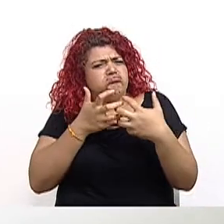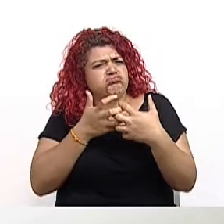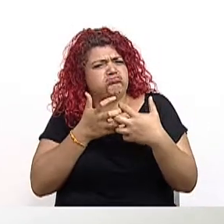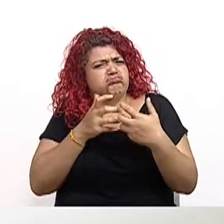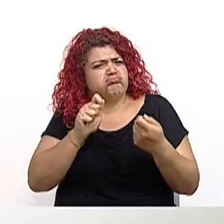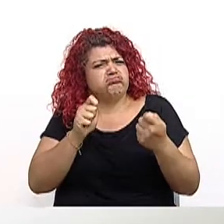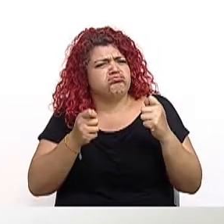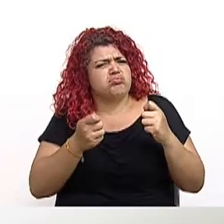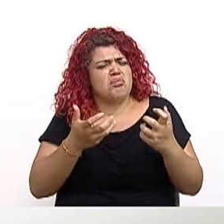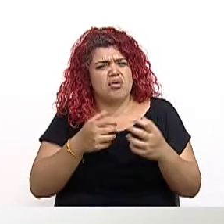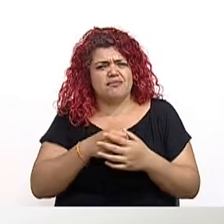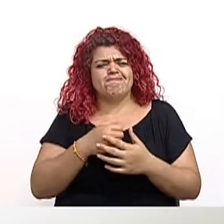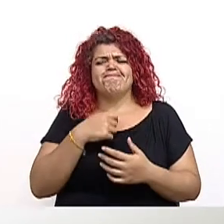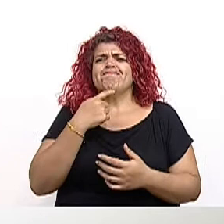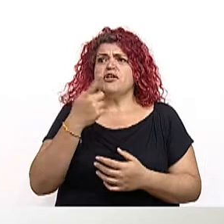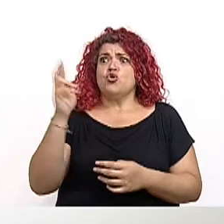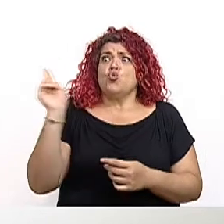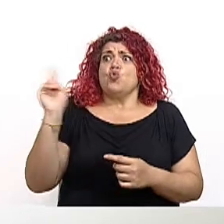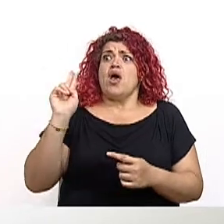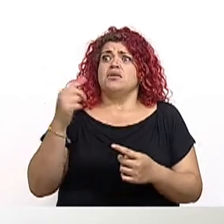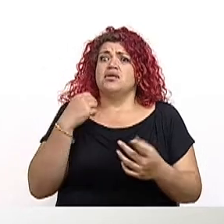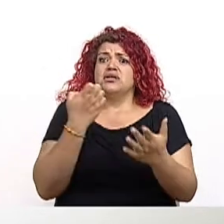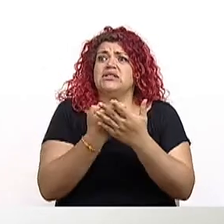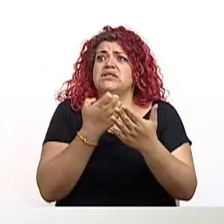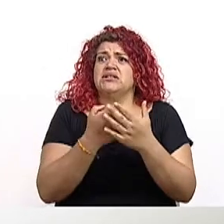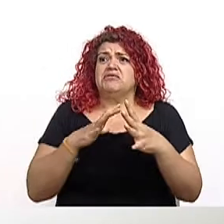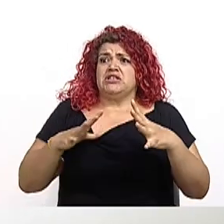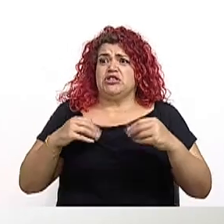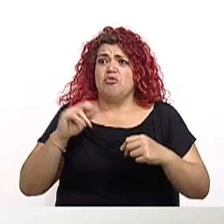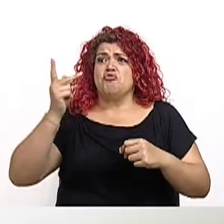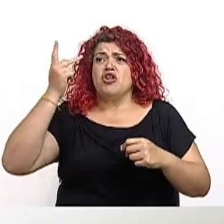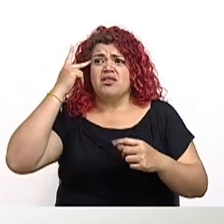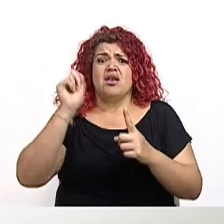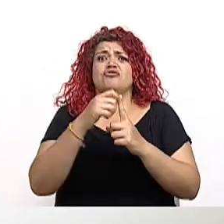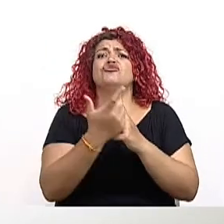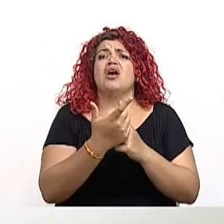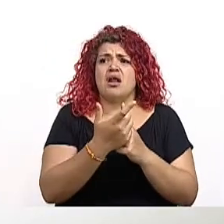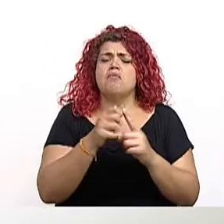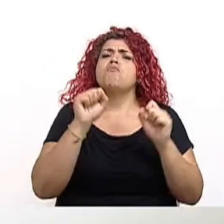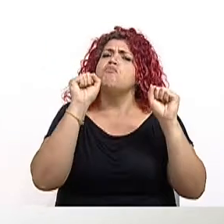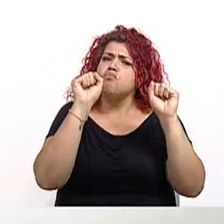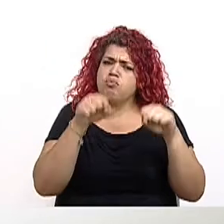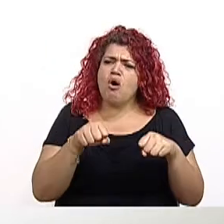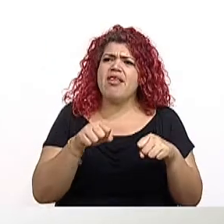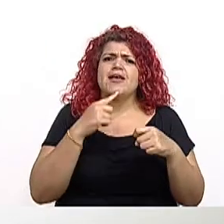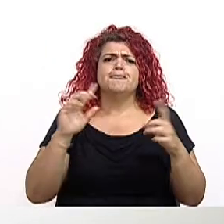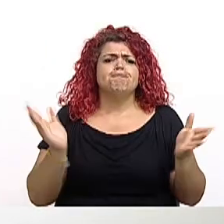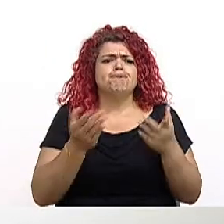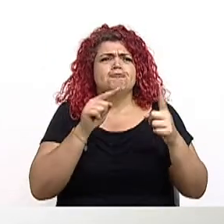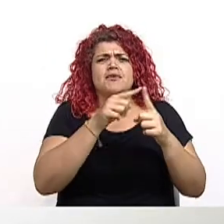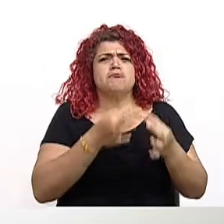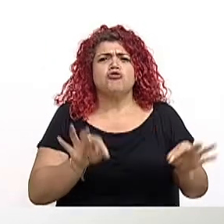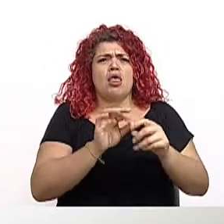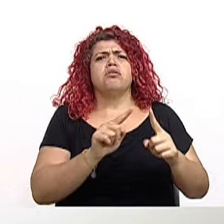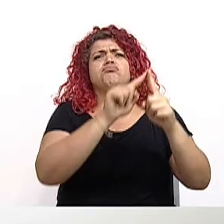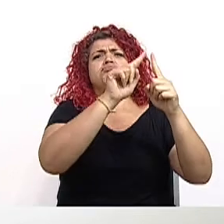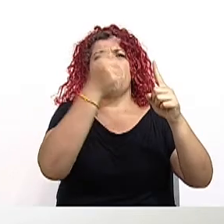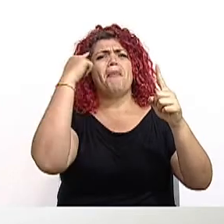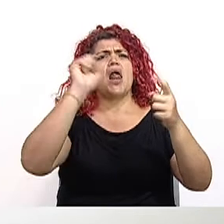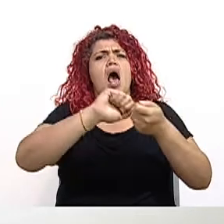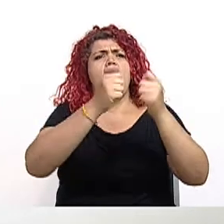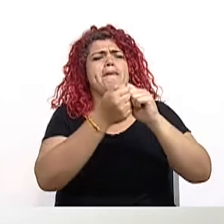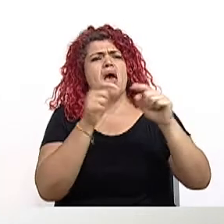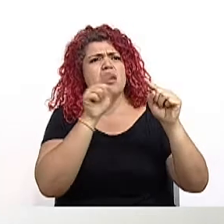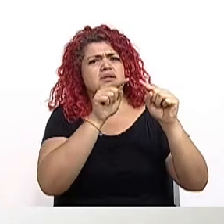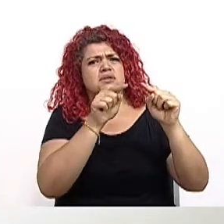Criterios claros como urgencia, costos y aceptación política y social pueden ayudar a priorizar opciones de adaptación, como